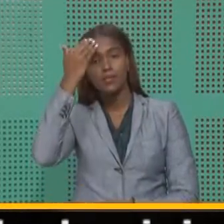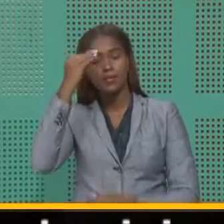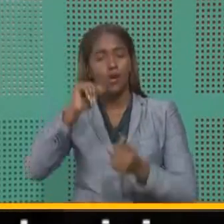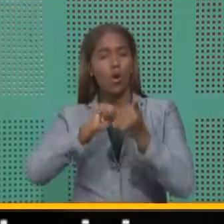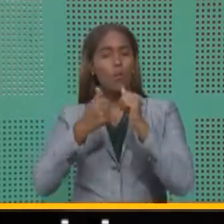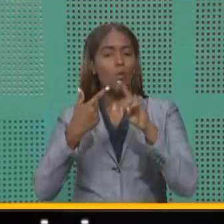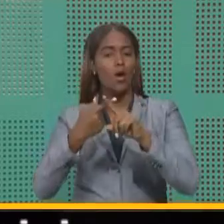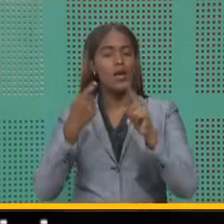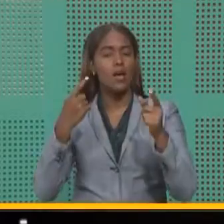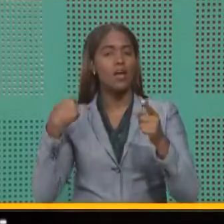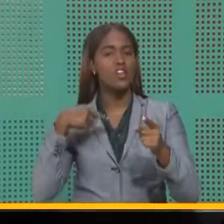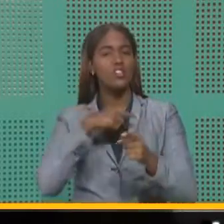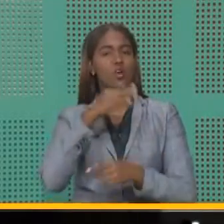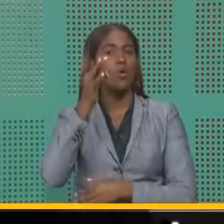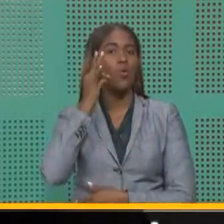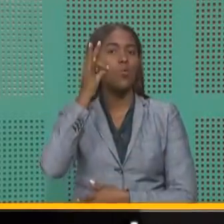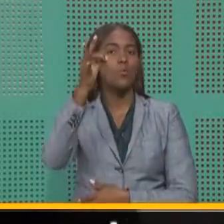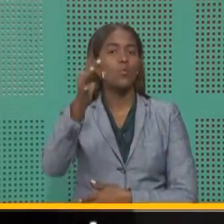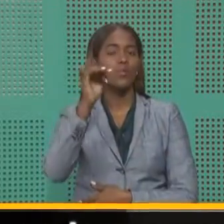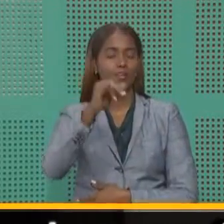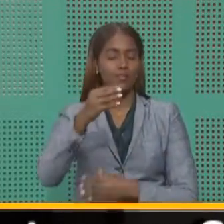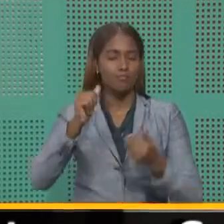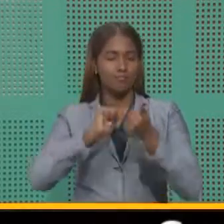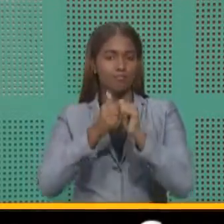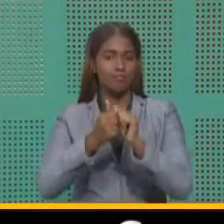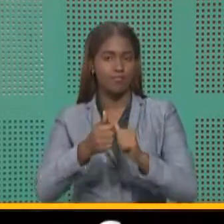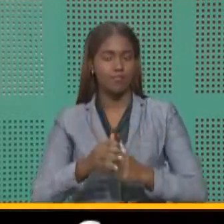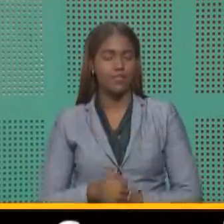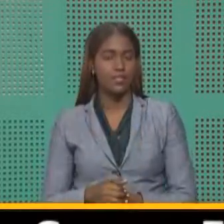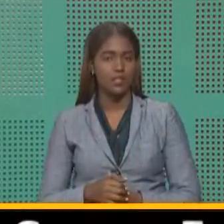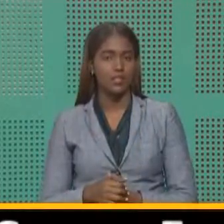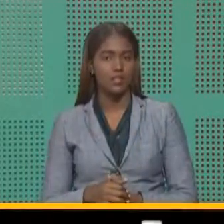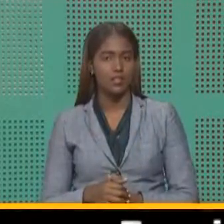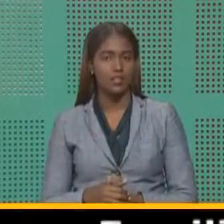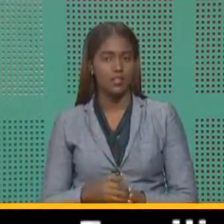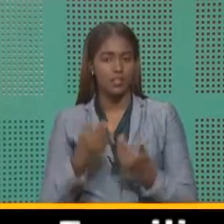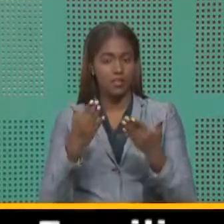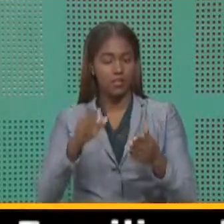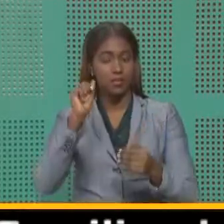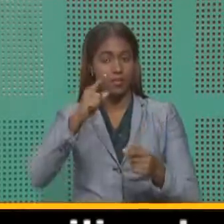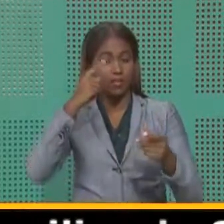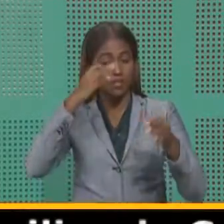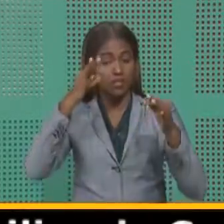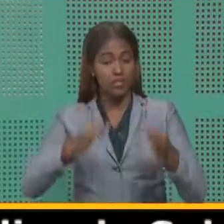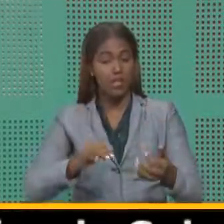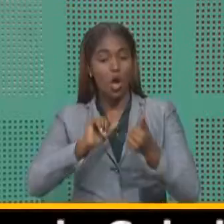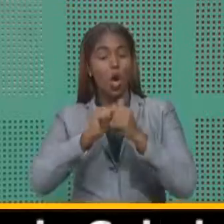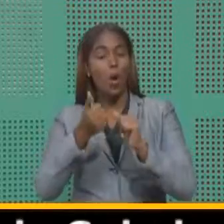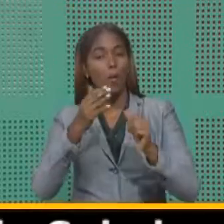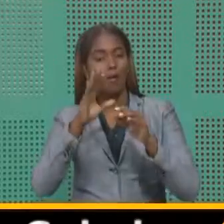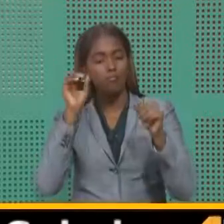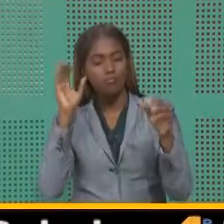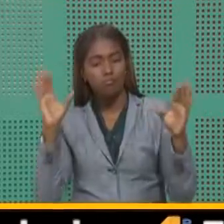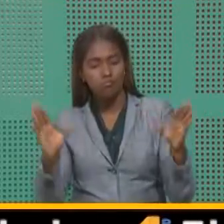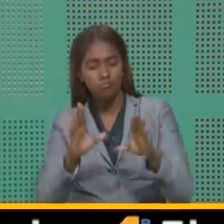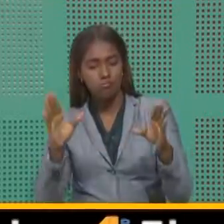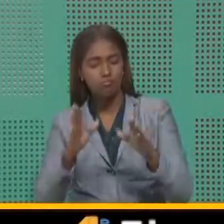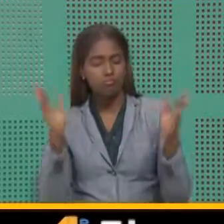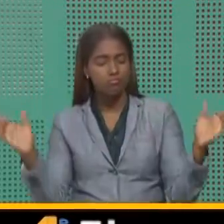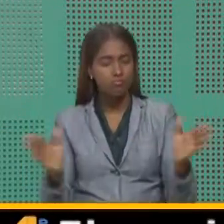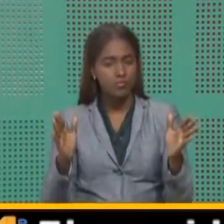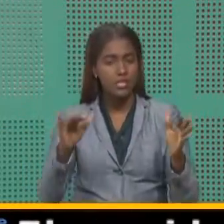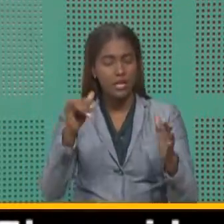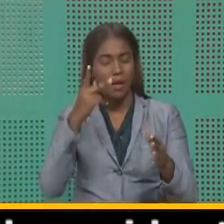nuestro futuro en este foro aquí puede decidirse como moldear escanear y